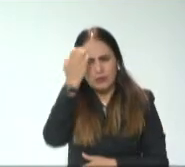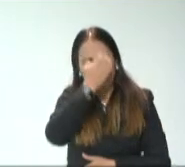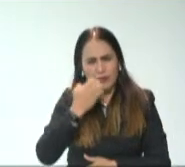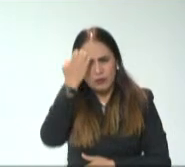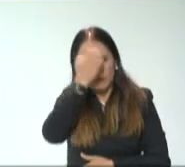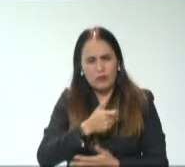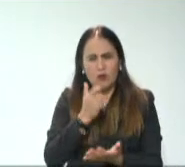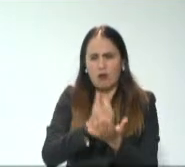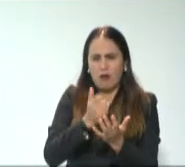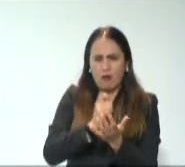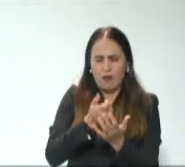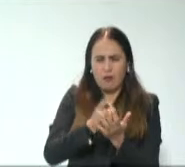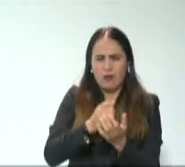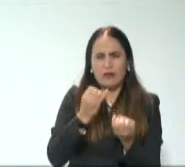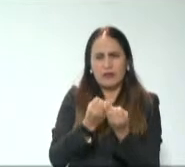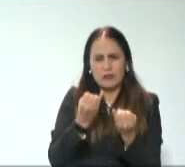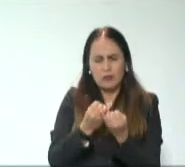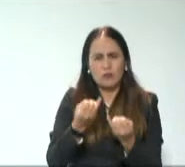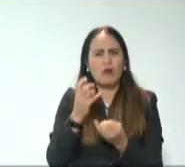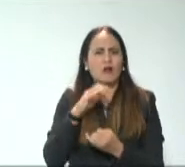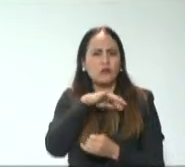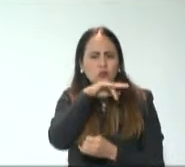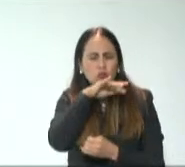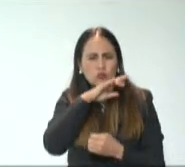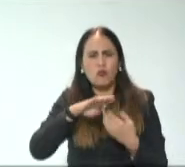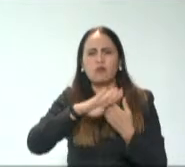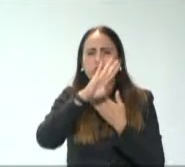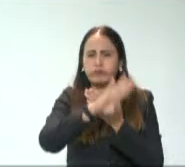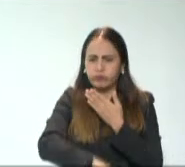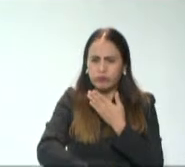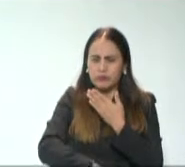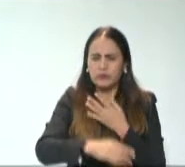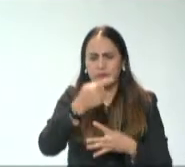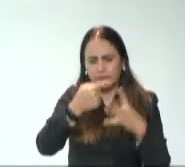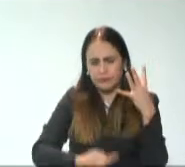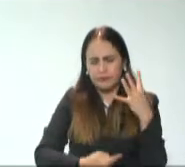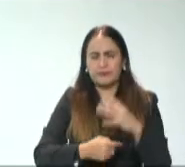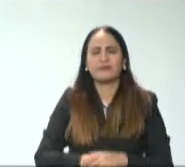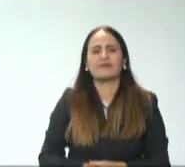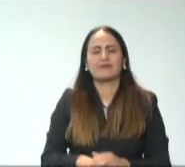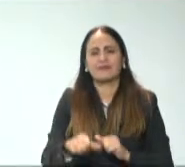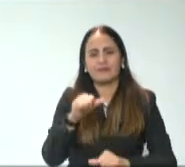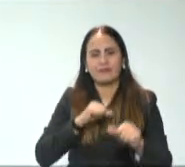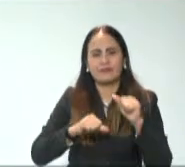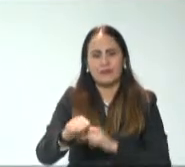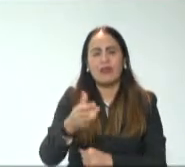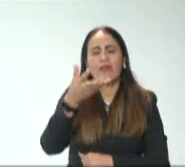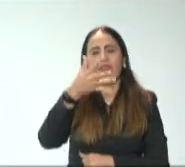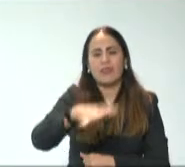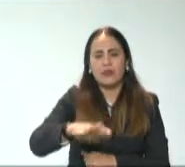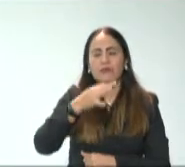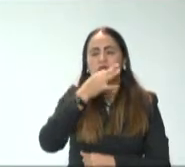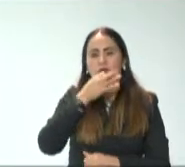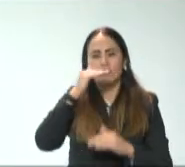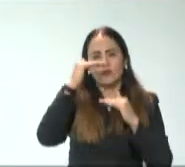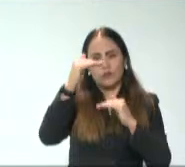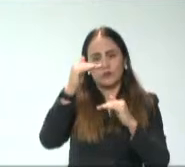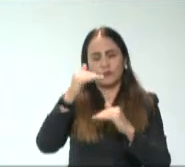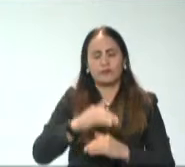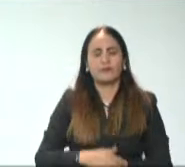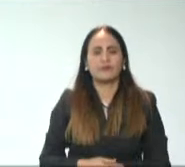rendición de cuentas y combate a la corrupción les cedo el uso de la voz hasta por 10 minutos